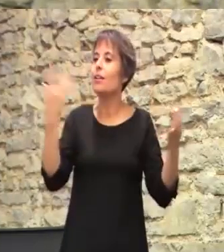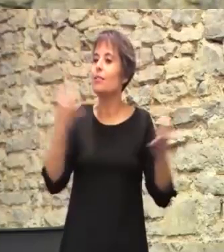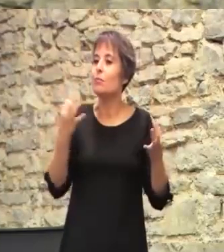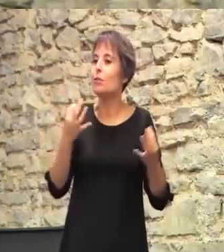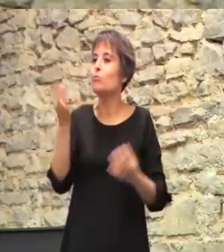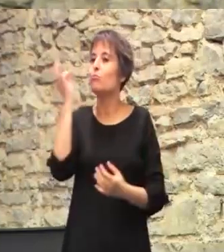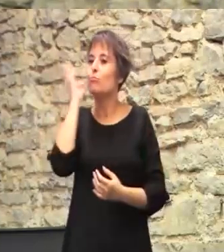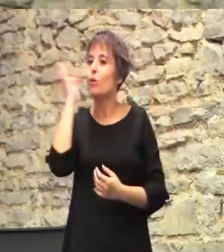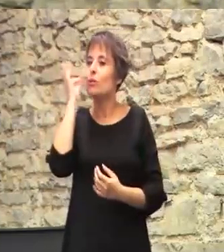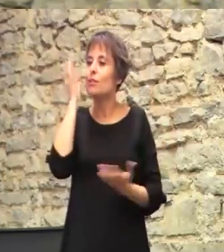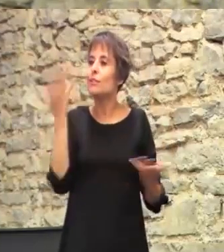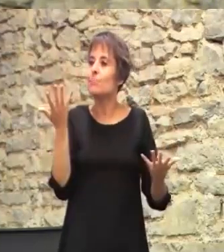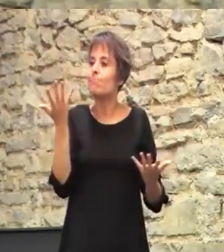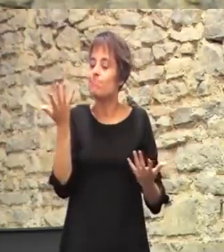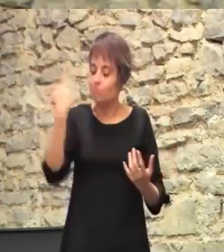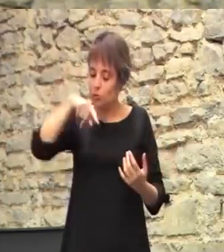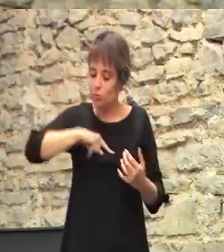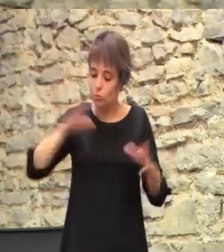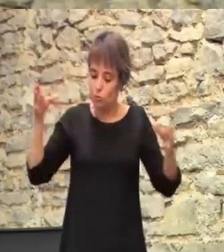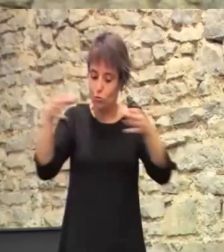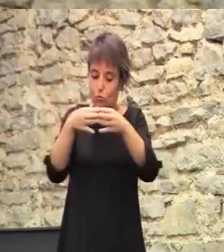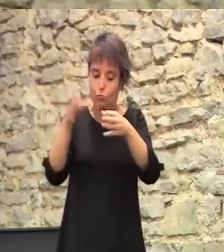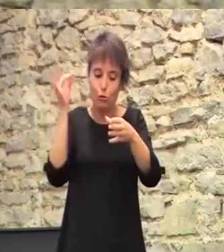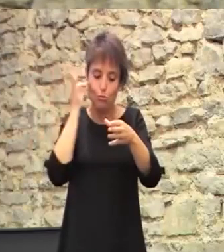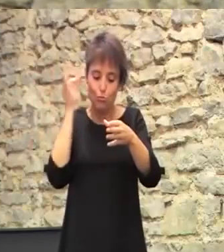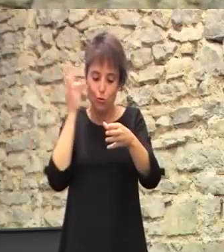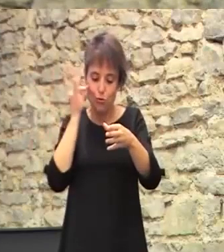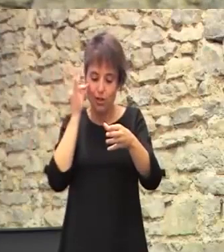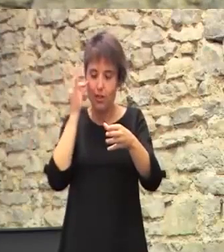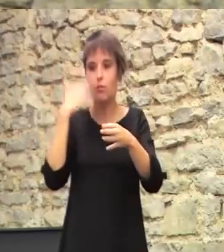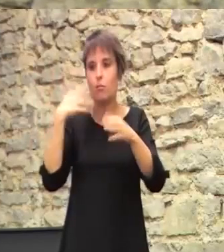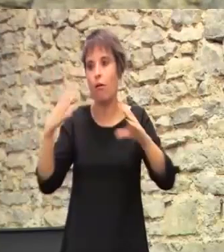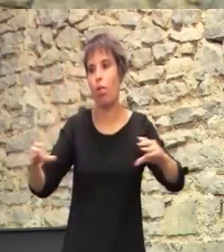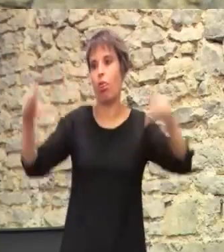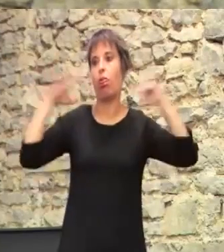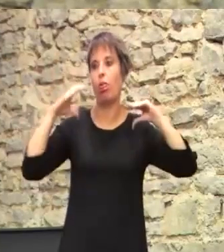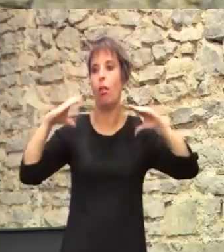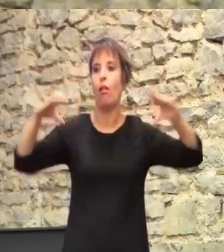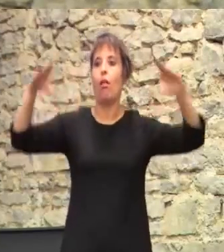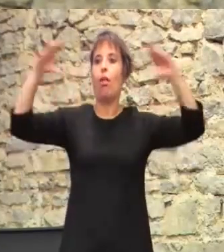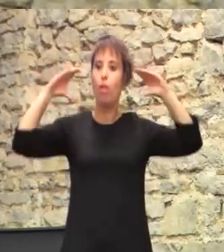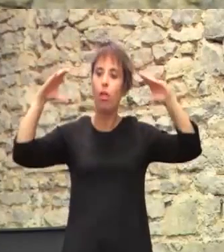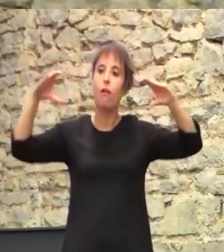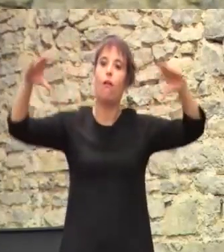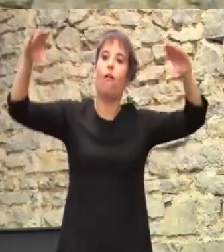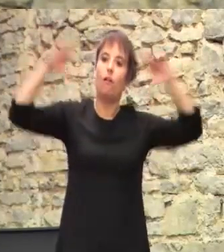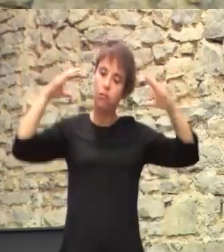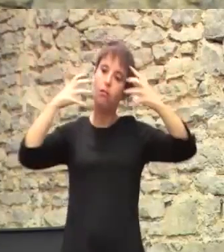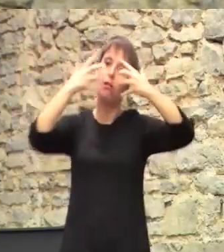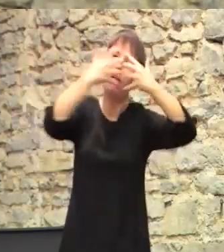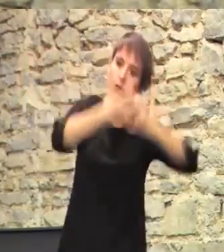empezamos a ver mujeres sobreexigidas nadando a contracorriente